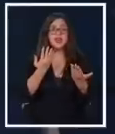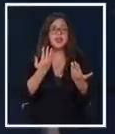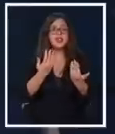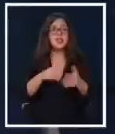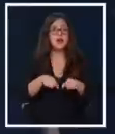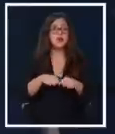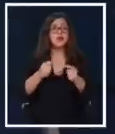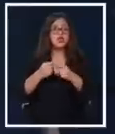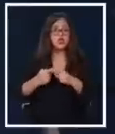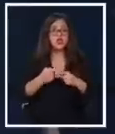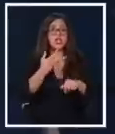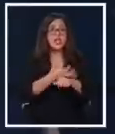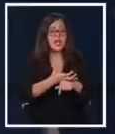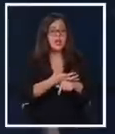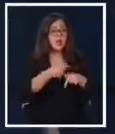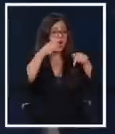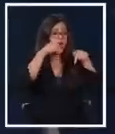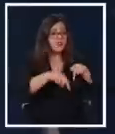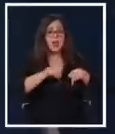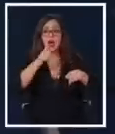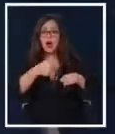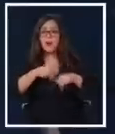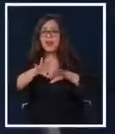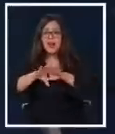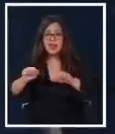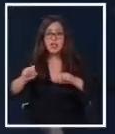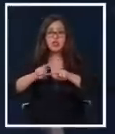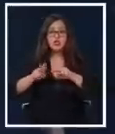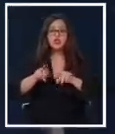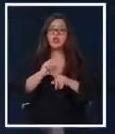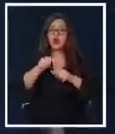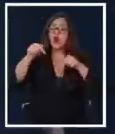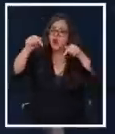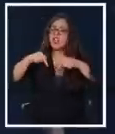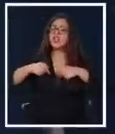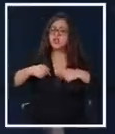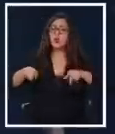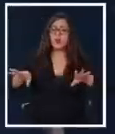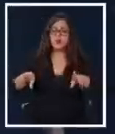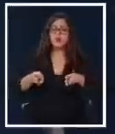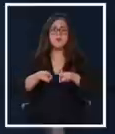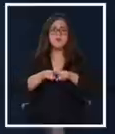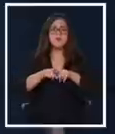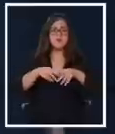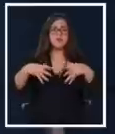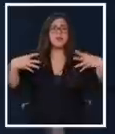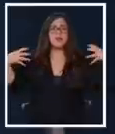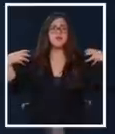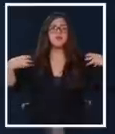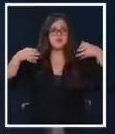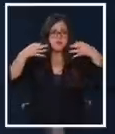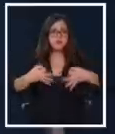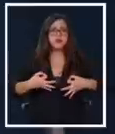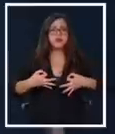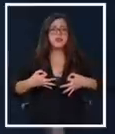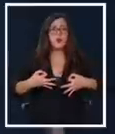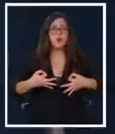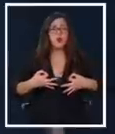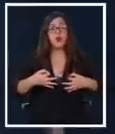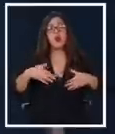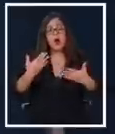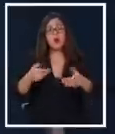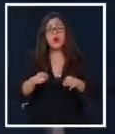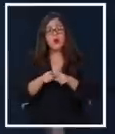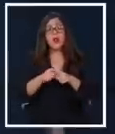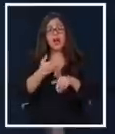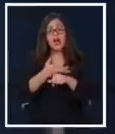no se soluciona de la noche a la mañana y en el sentido yo estoy firme en el timón más allá de las tempestades que nos toca afrontar para